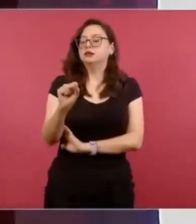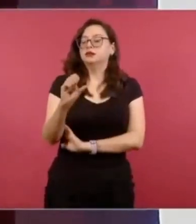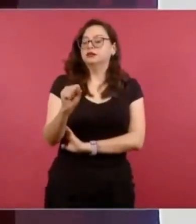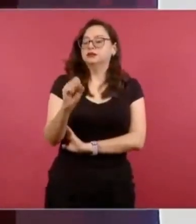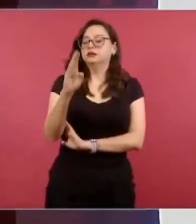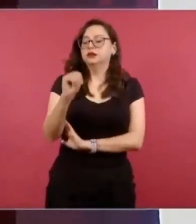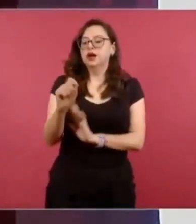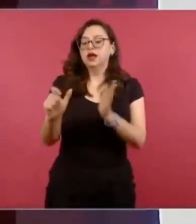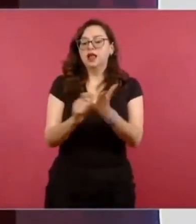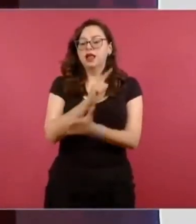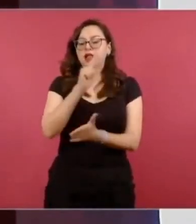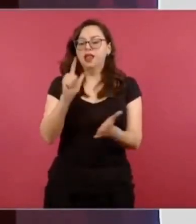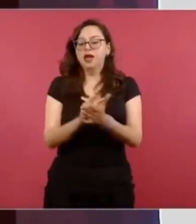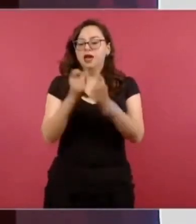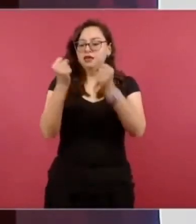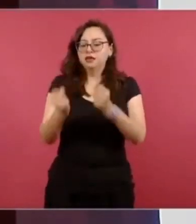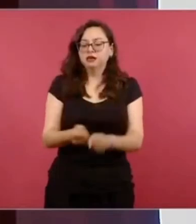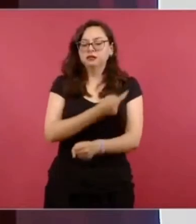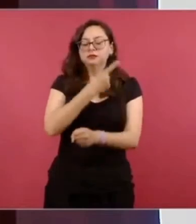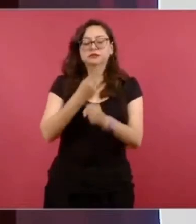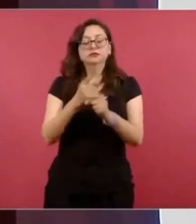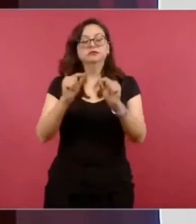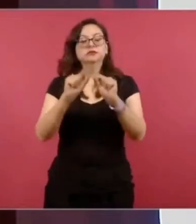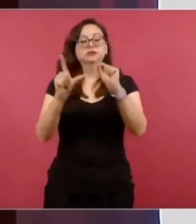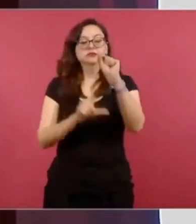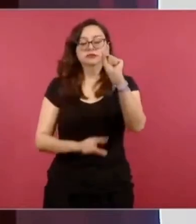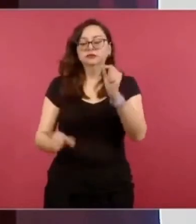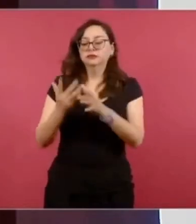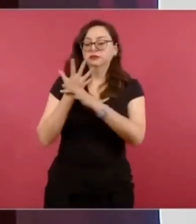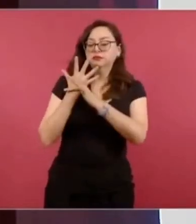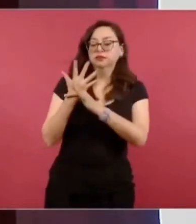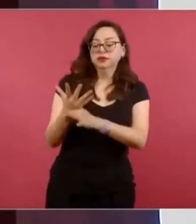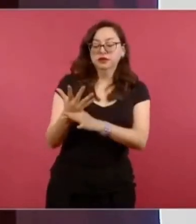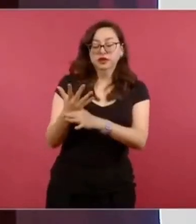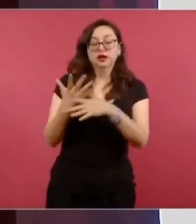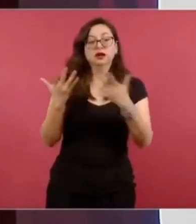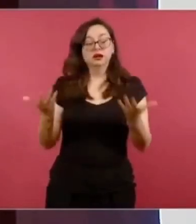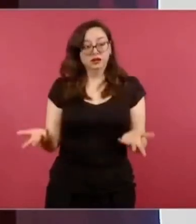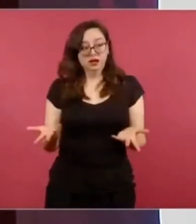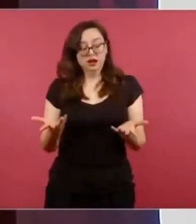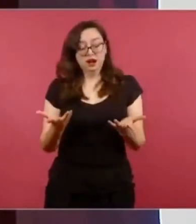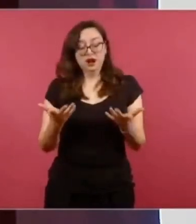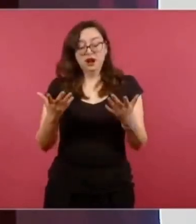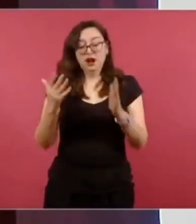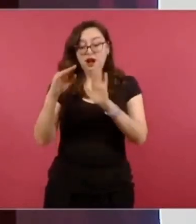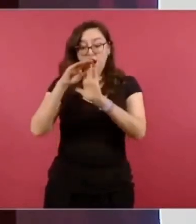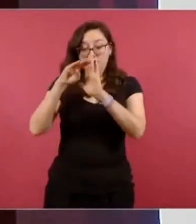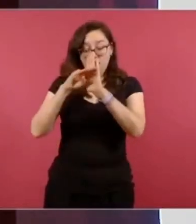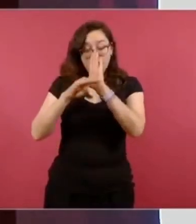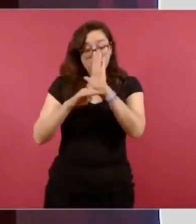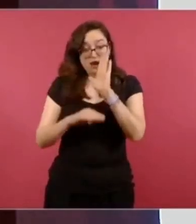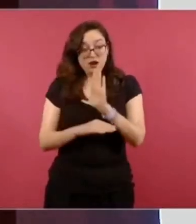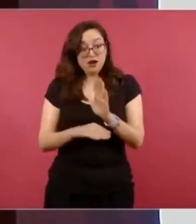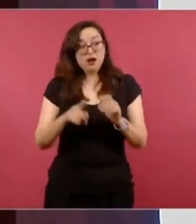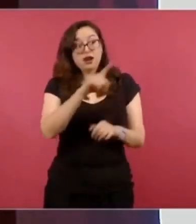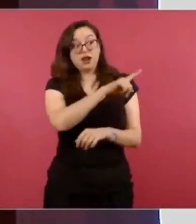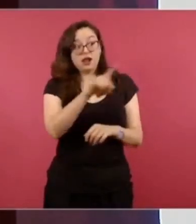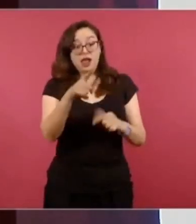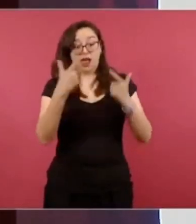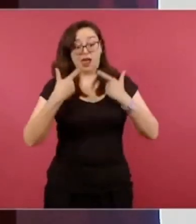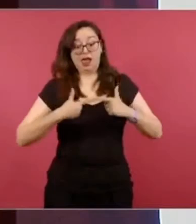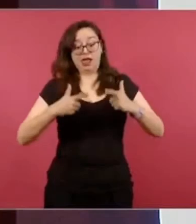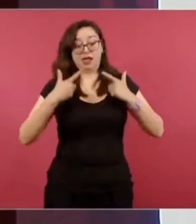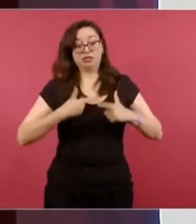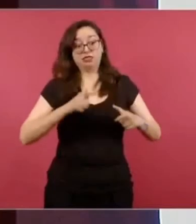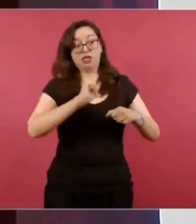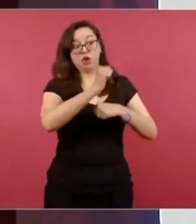la Ley de Seguridad Nacional, que establece un procedimiento específico para la acreditación de agentes